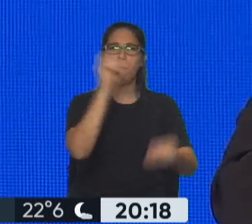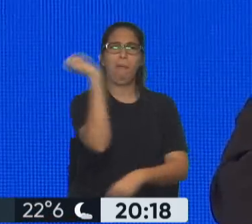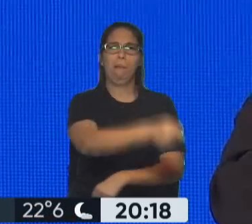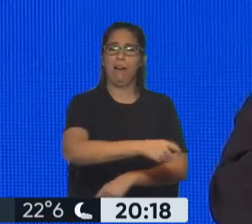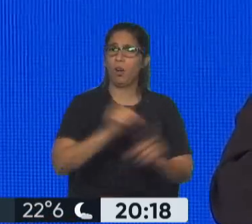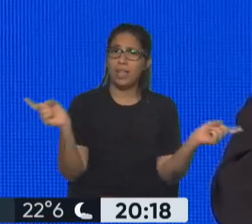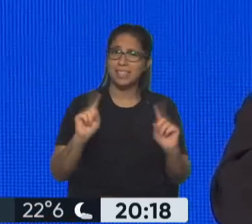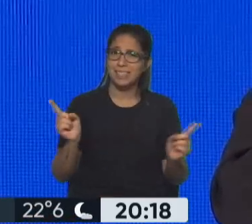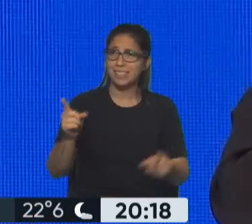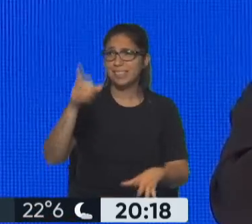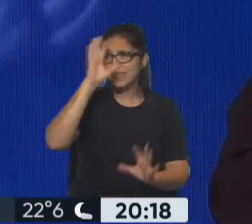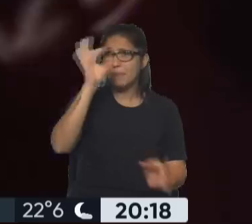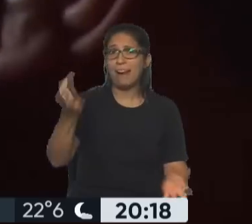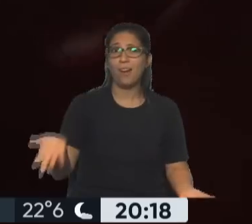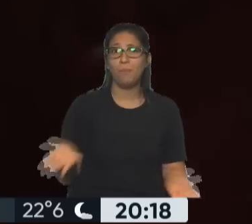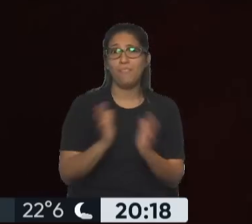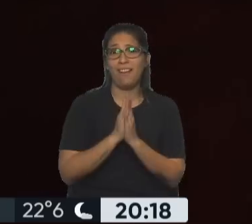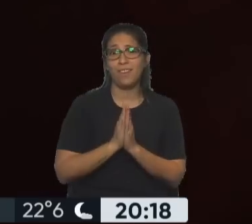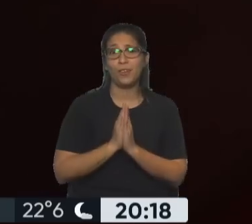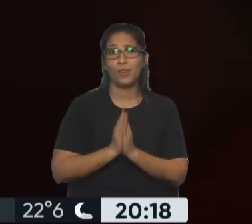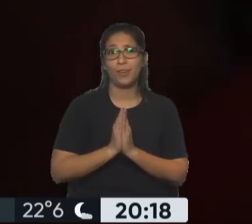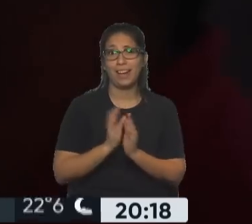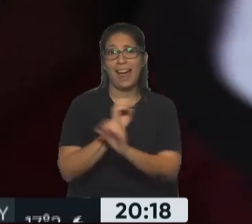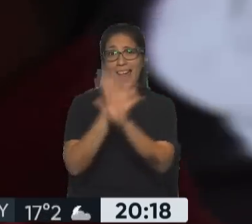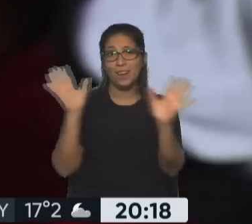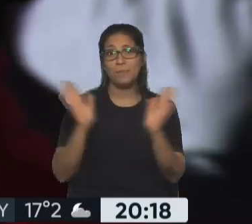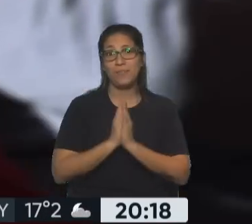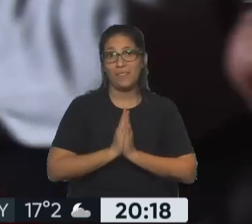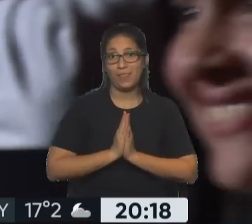otra compañera. Eso ténganlo, por favor, muy claro,